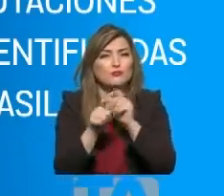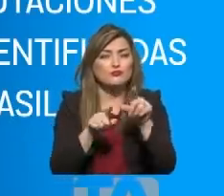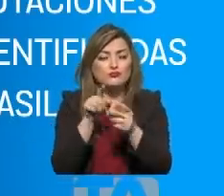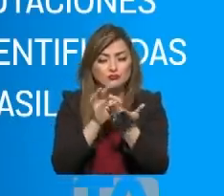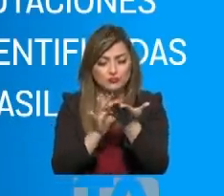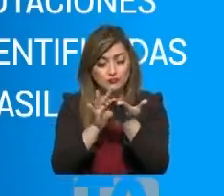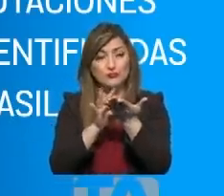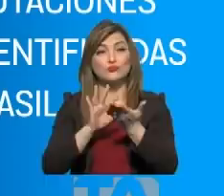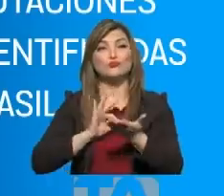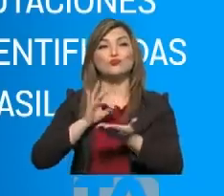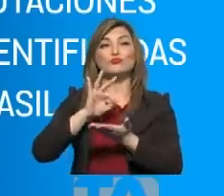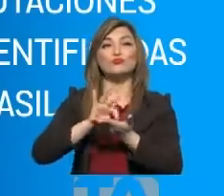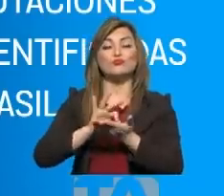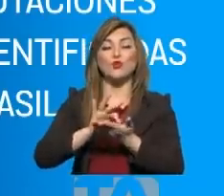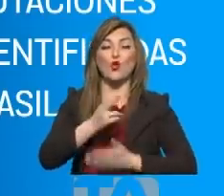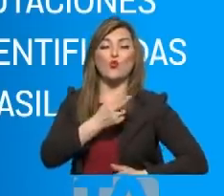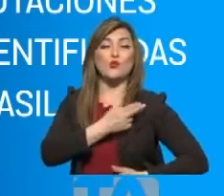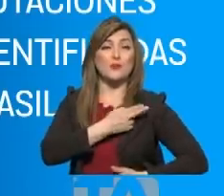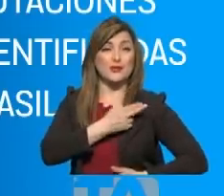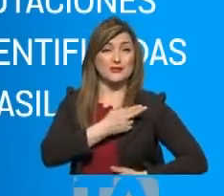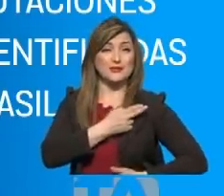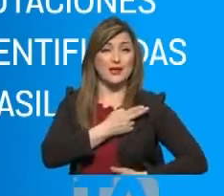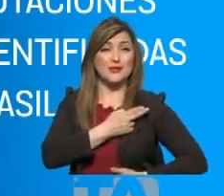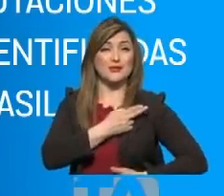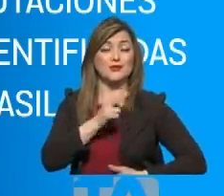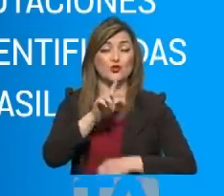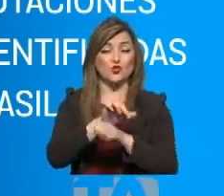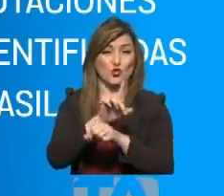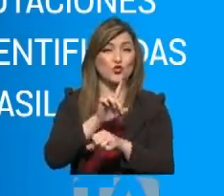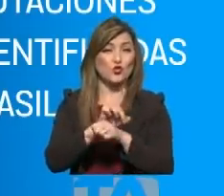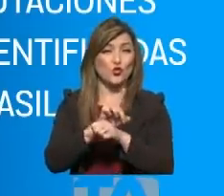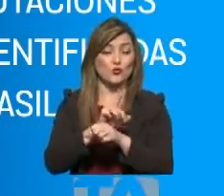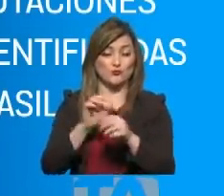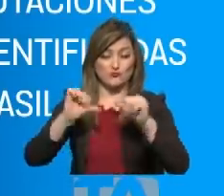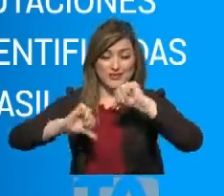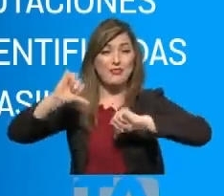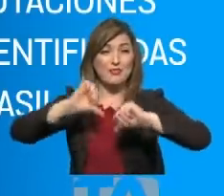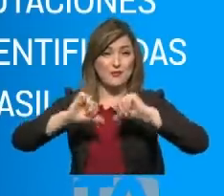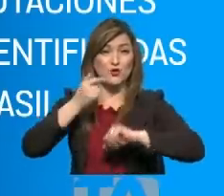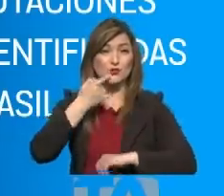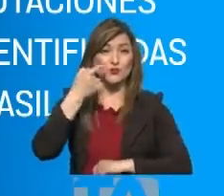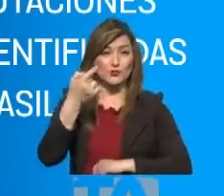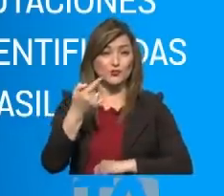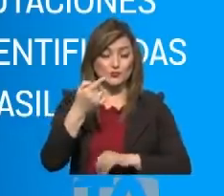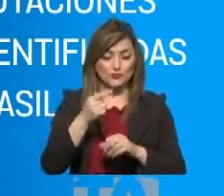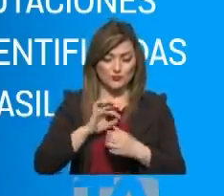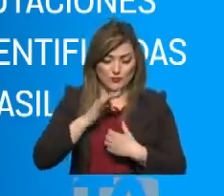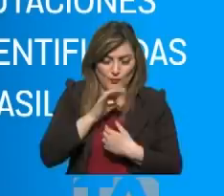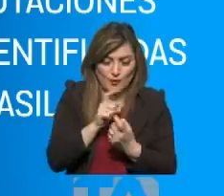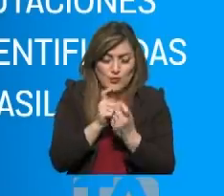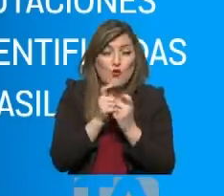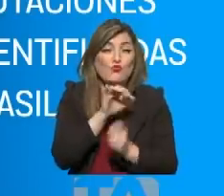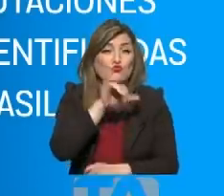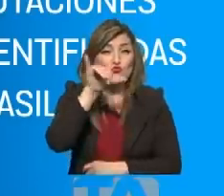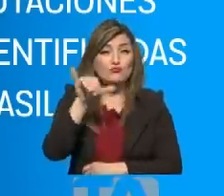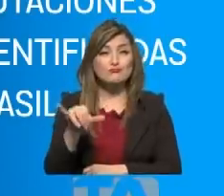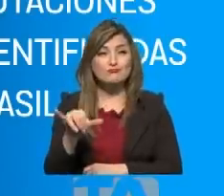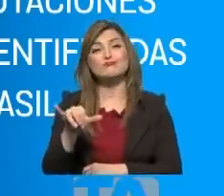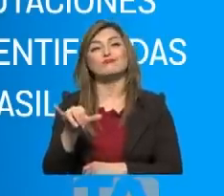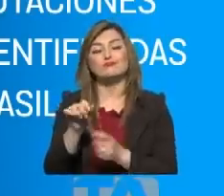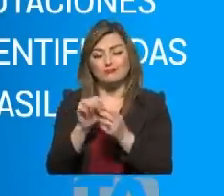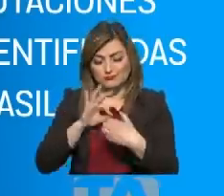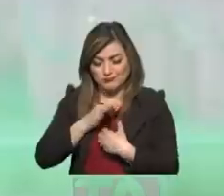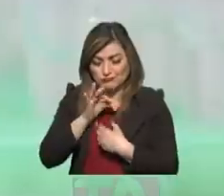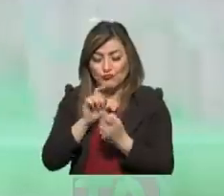virus. El virólogo de la Universidad Estatal de Luciana, el doctor Jeremy Camil, él afirma que una de las mutaciones es similar a la observada en la